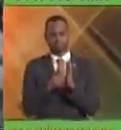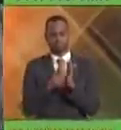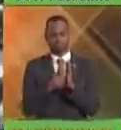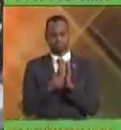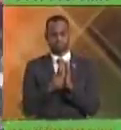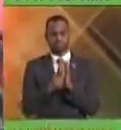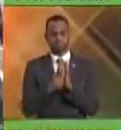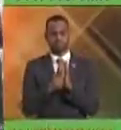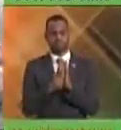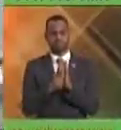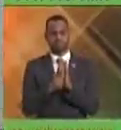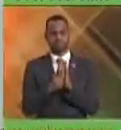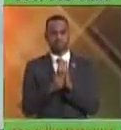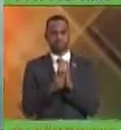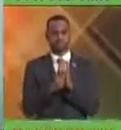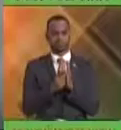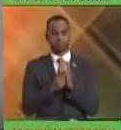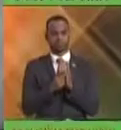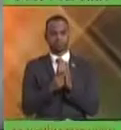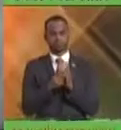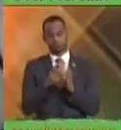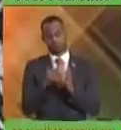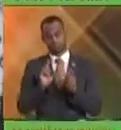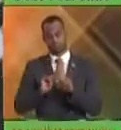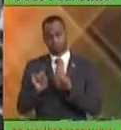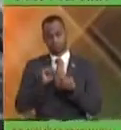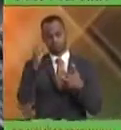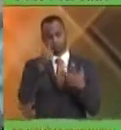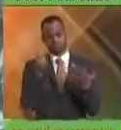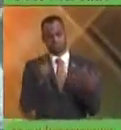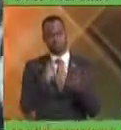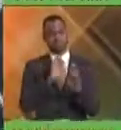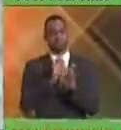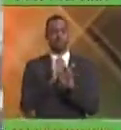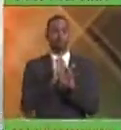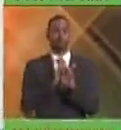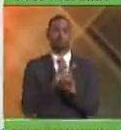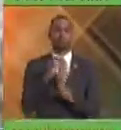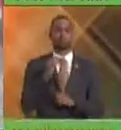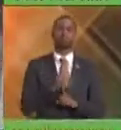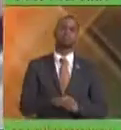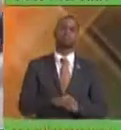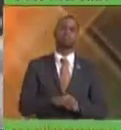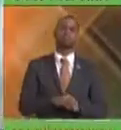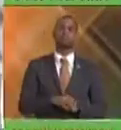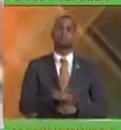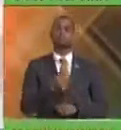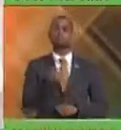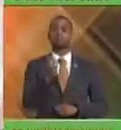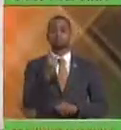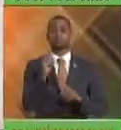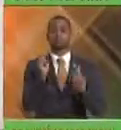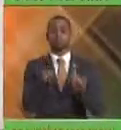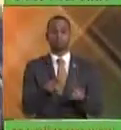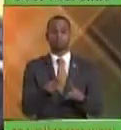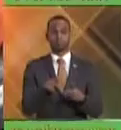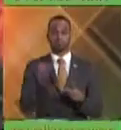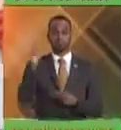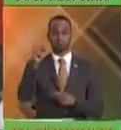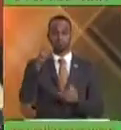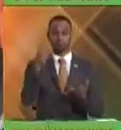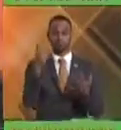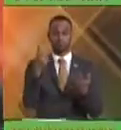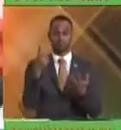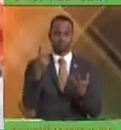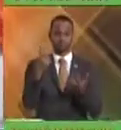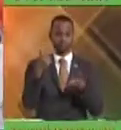en diferentes aspectos porque por ejemplo una persona que es analfabeta es una persona